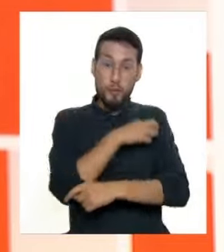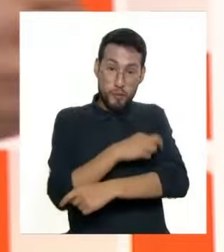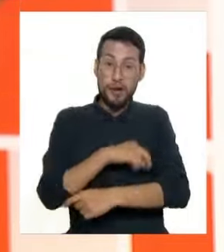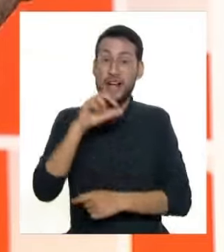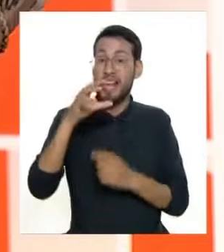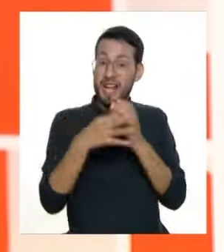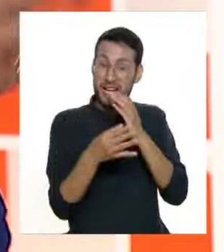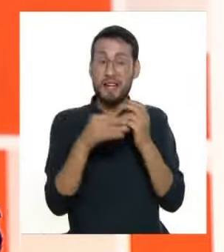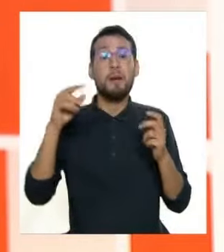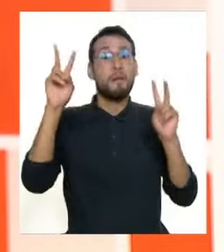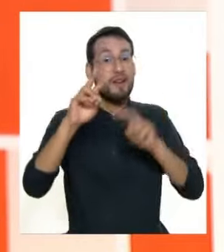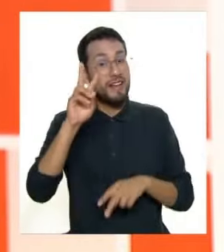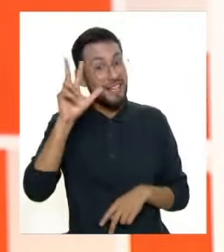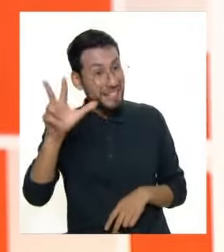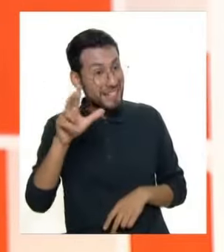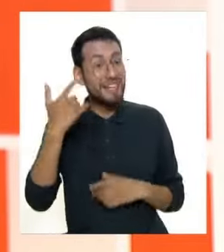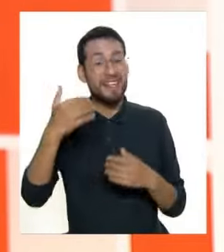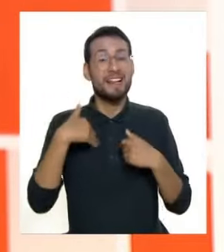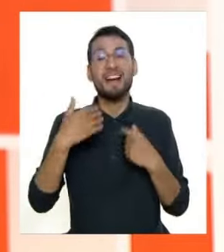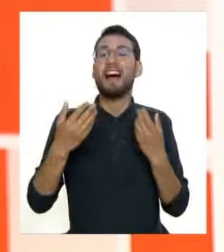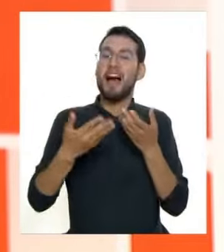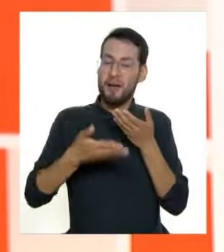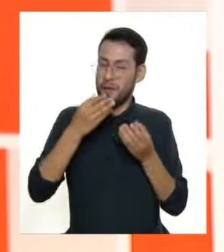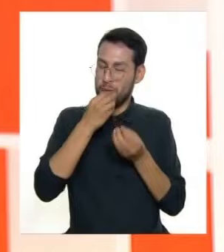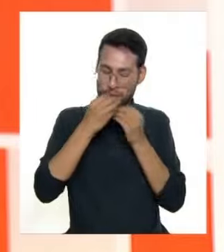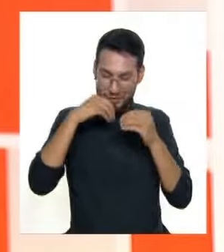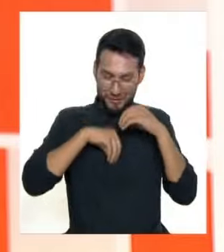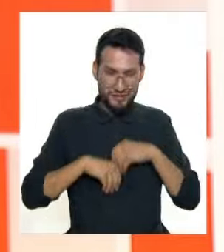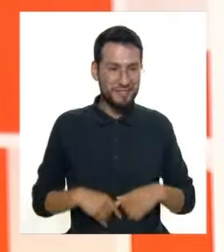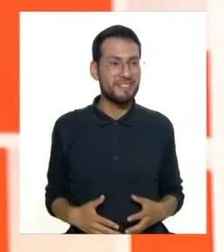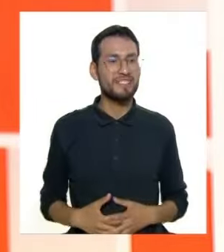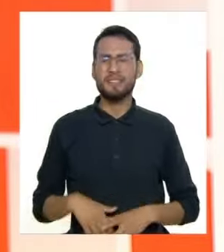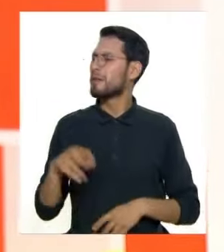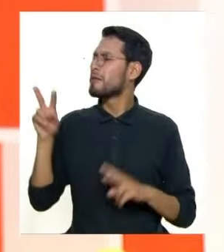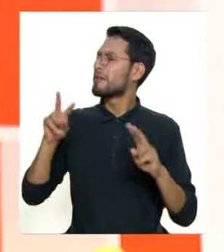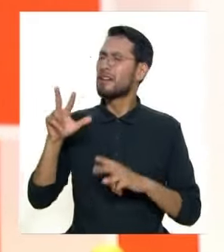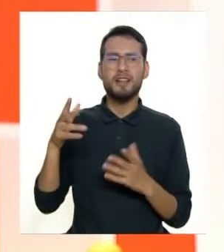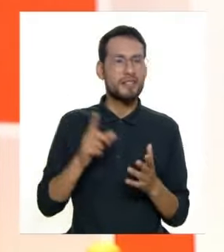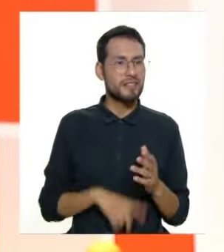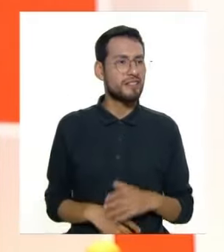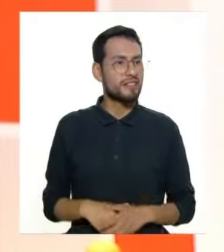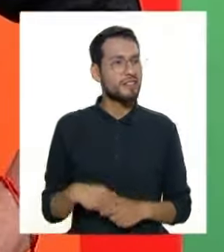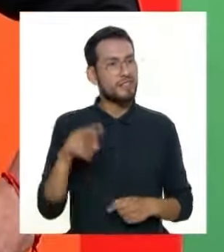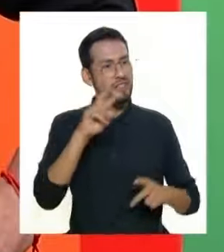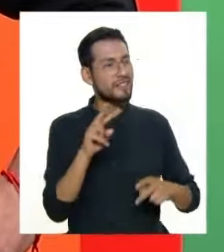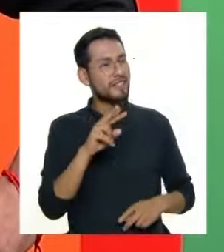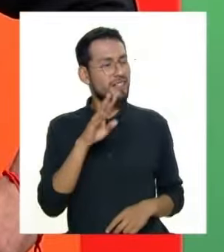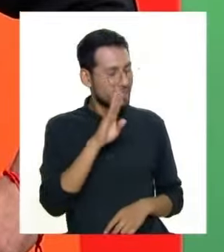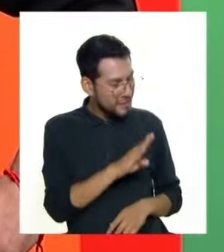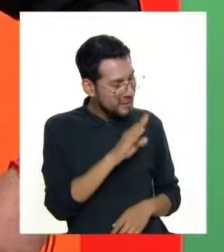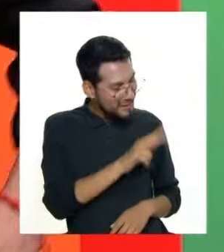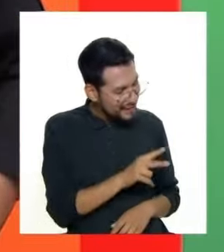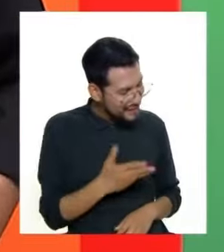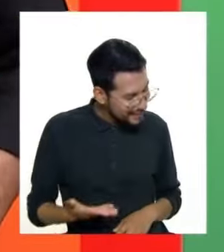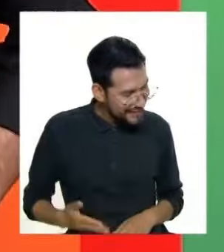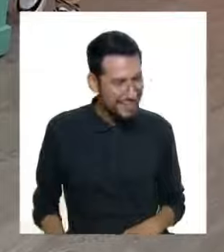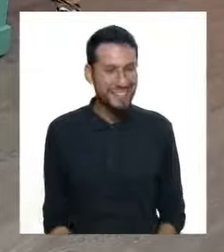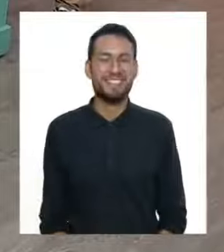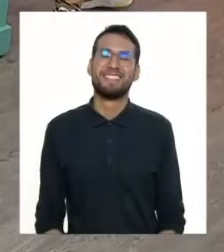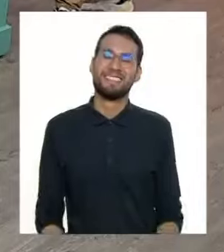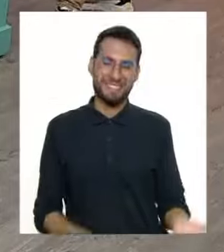lípidos, vitamina 3 y minerales de fácil digestión. ¿Cuál es la vitamina 3? ¿Cuál es la vitamina 3? La vitamina B3, es la que no